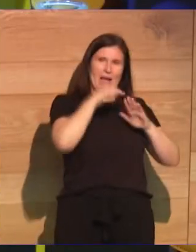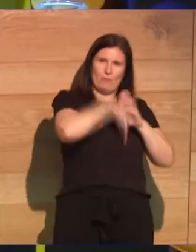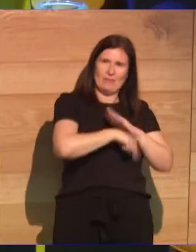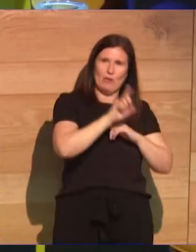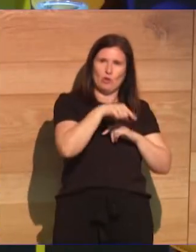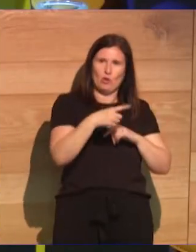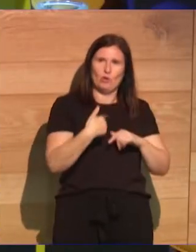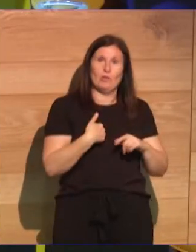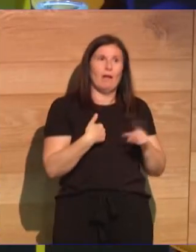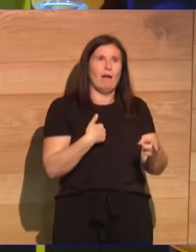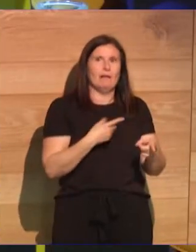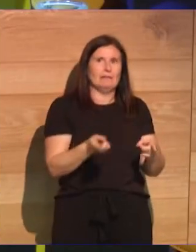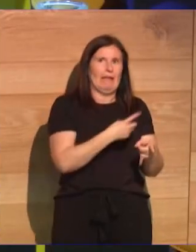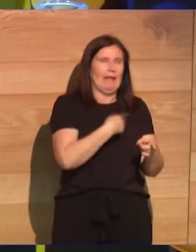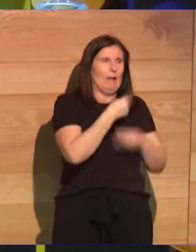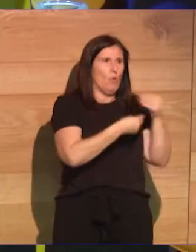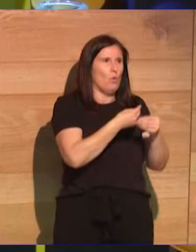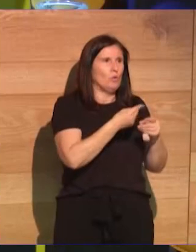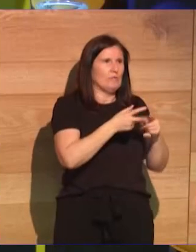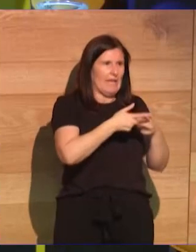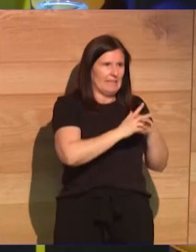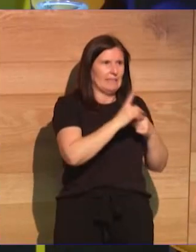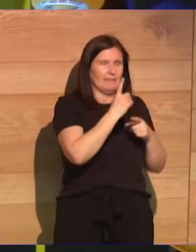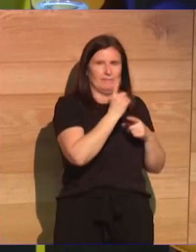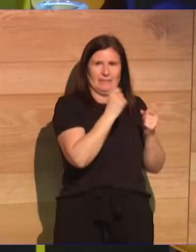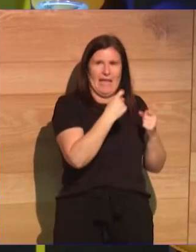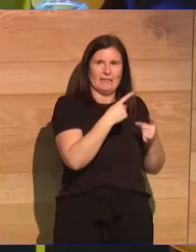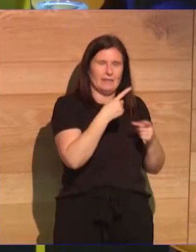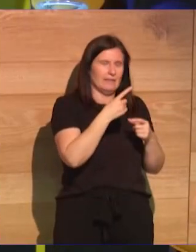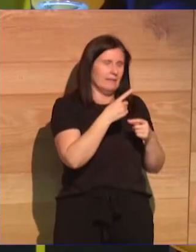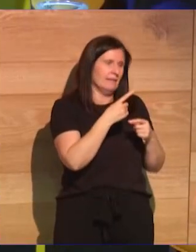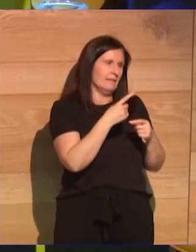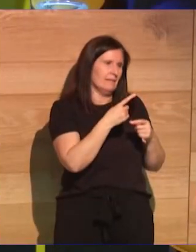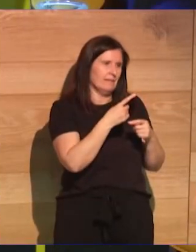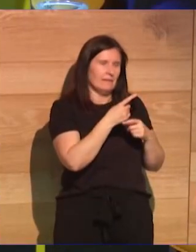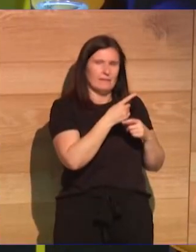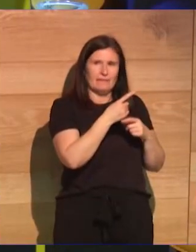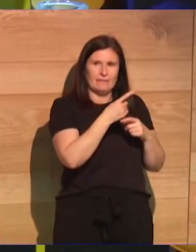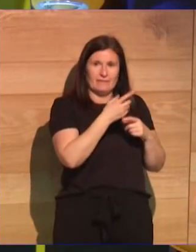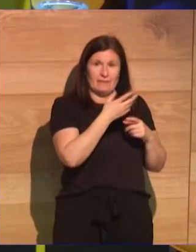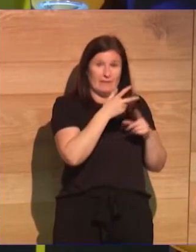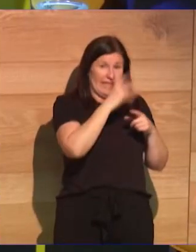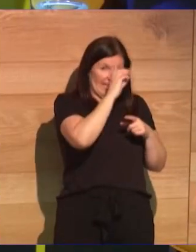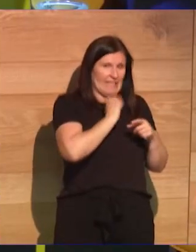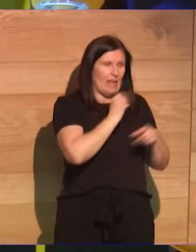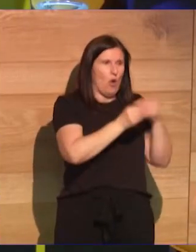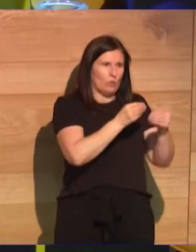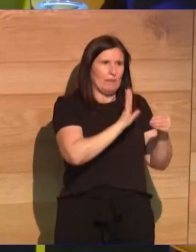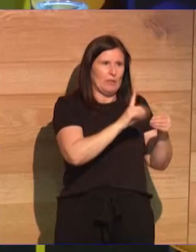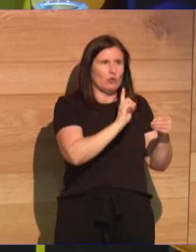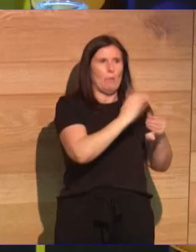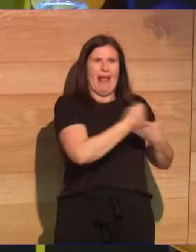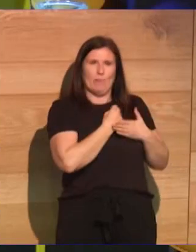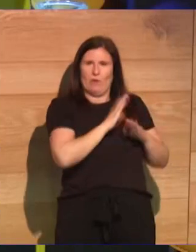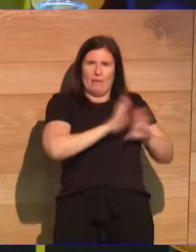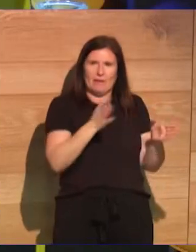eso, empiezan a utilizarlo de forma diferente porque saben que ya el trabajo en sí tiene poco valor. O sea, lo importante es cómo han interiorizado y